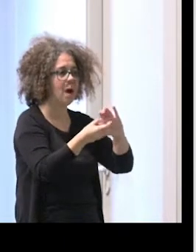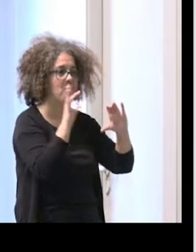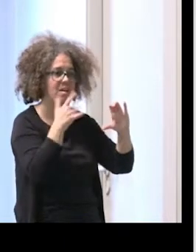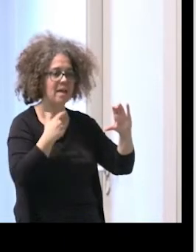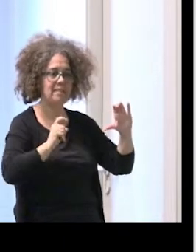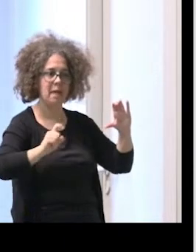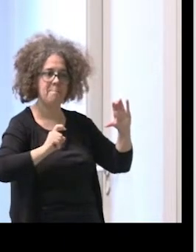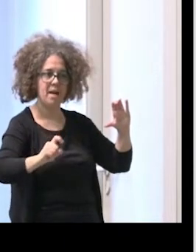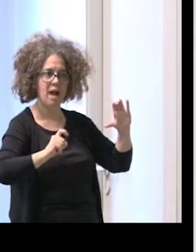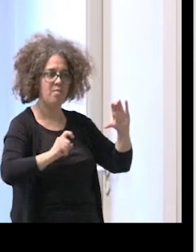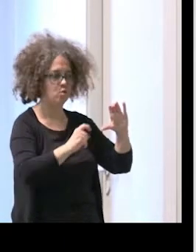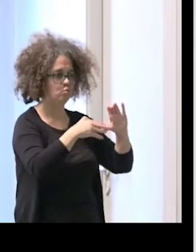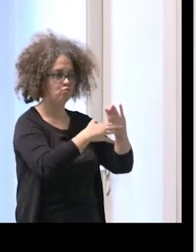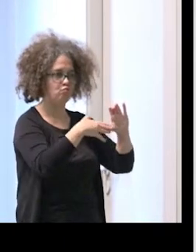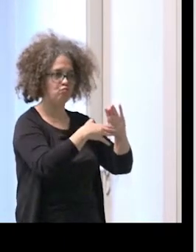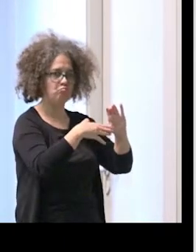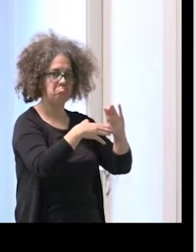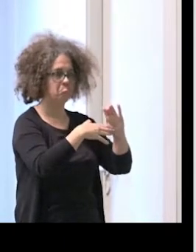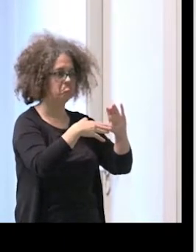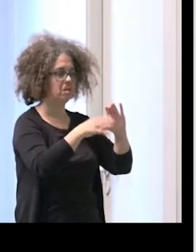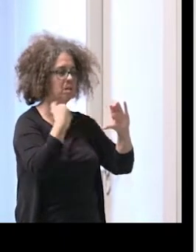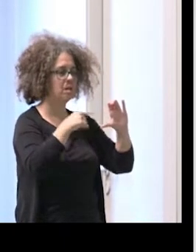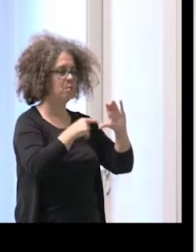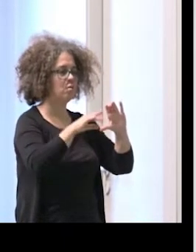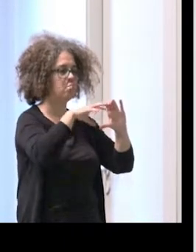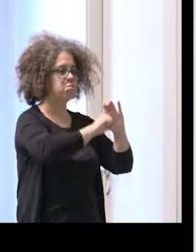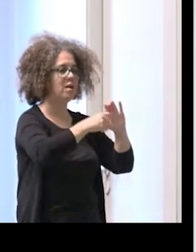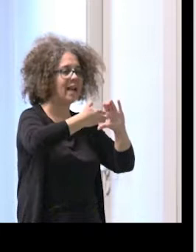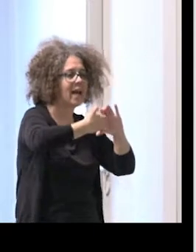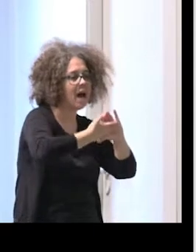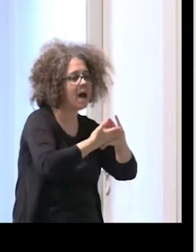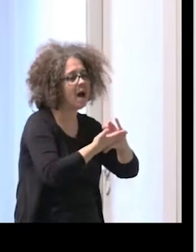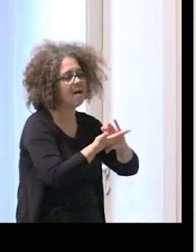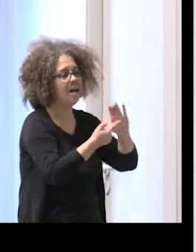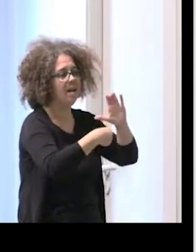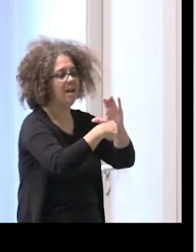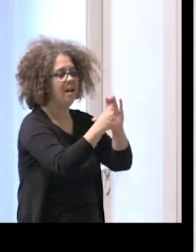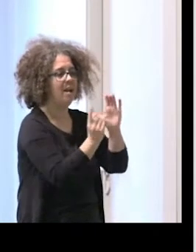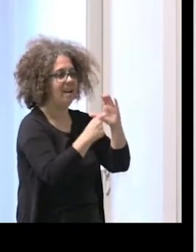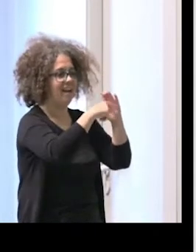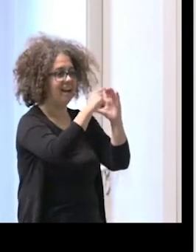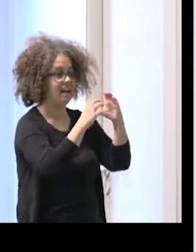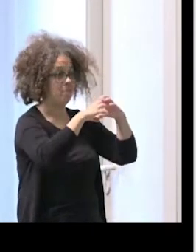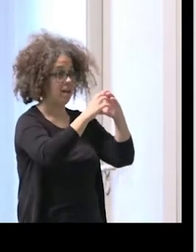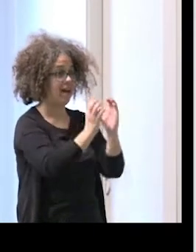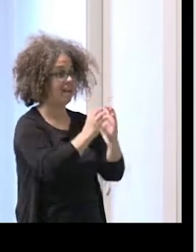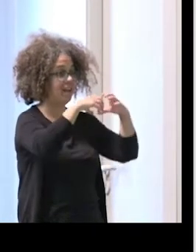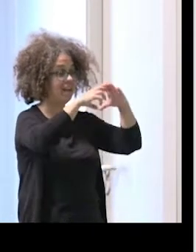luego van a migrar y van a ocupar lo que se llama el canal de Rosenthal, que es el lugar donde las células normalmente se